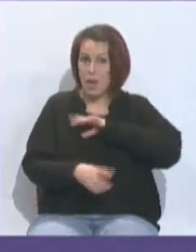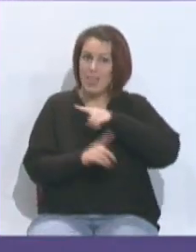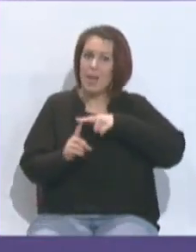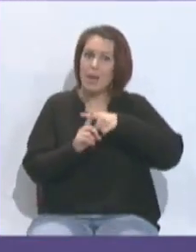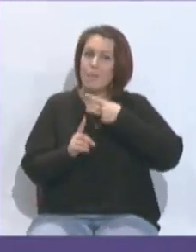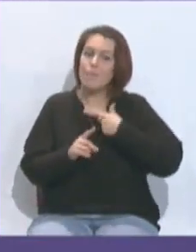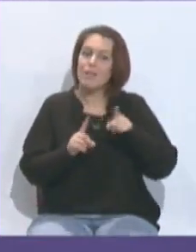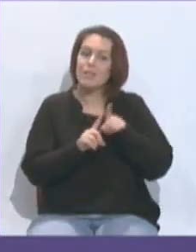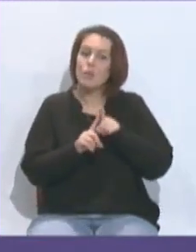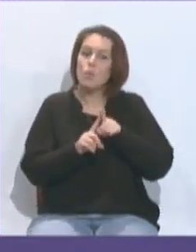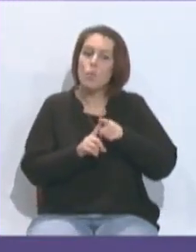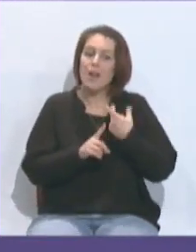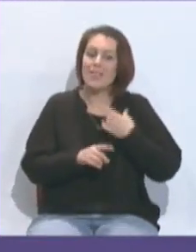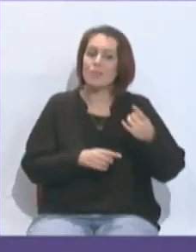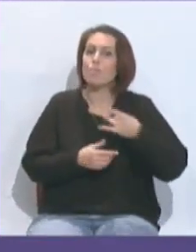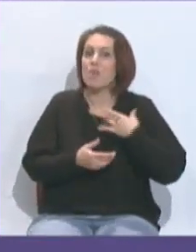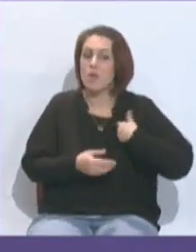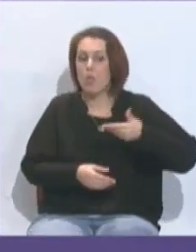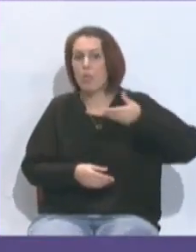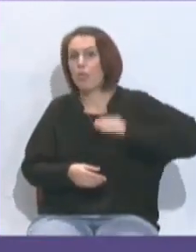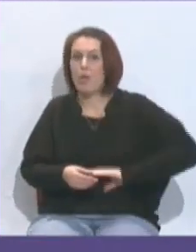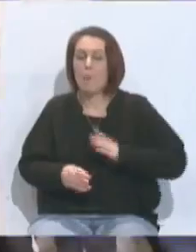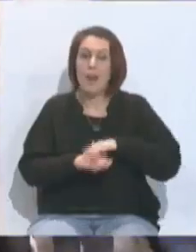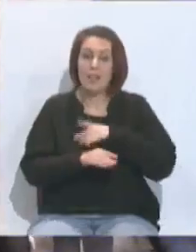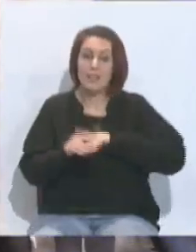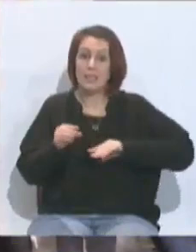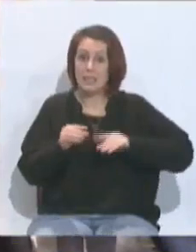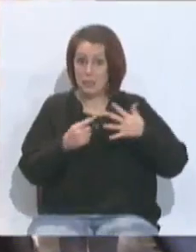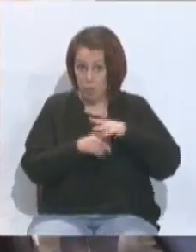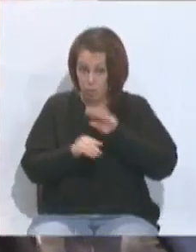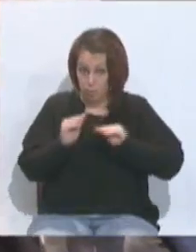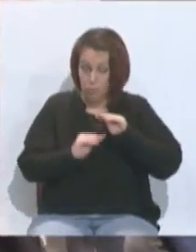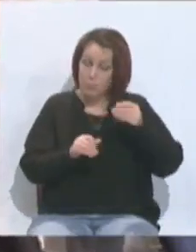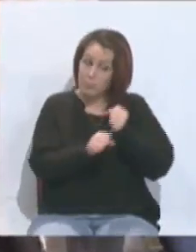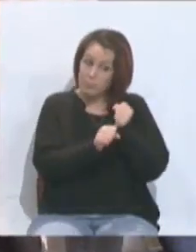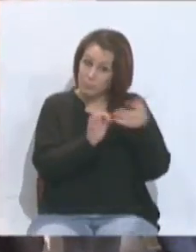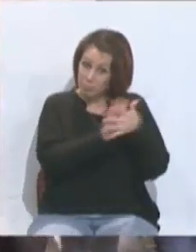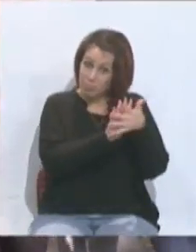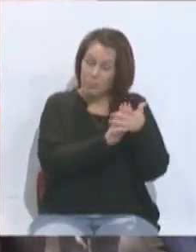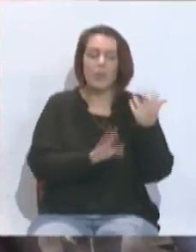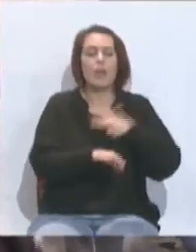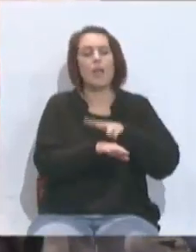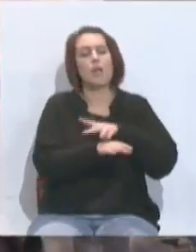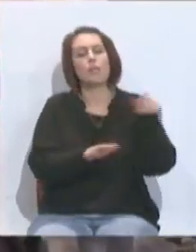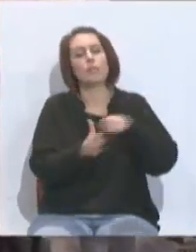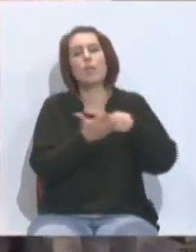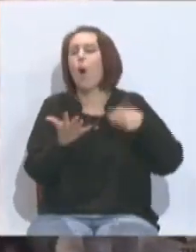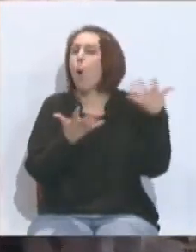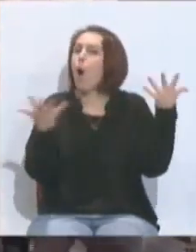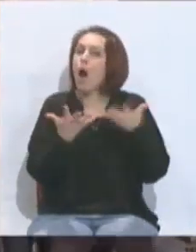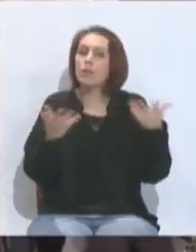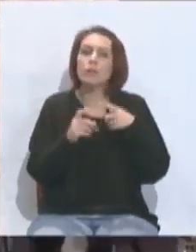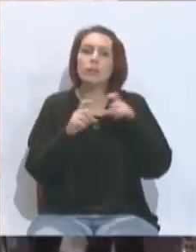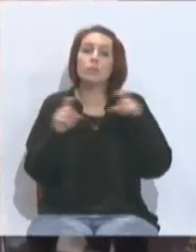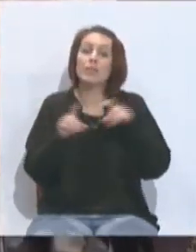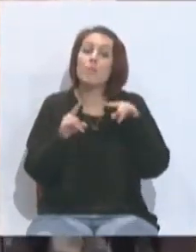de la liquidación pertinente. Para solventar esta situación, según explica las trabajadoras, la delegación ha contratado de urgencia una